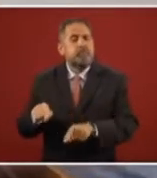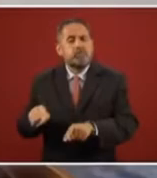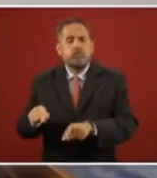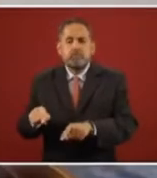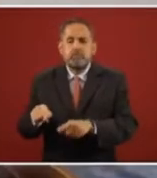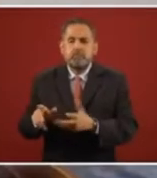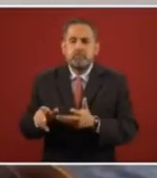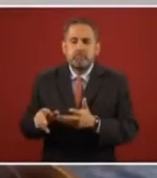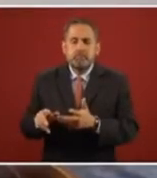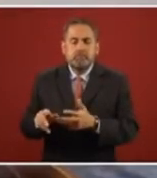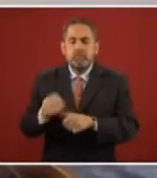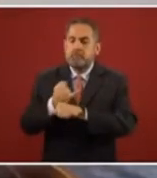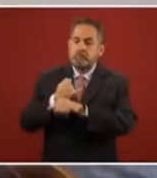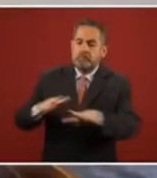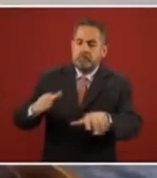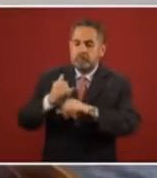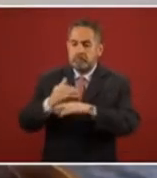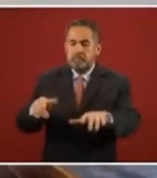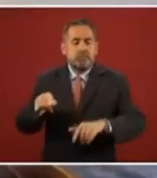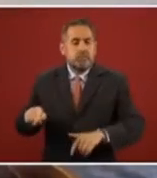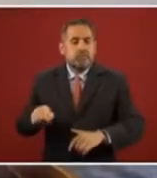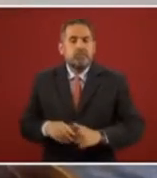la información